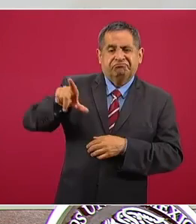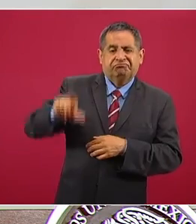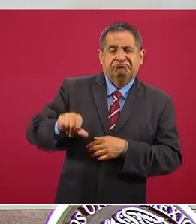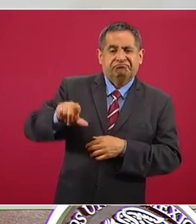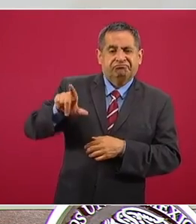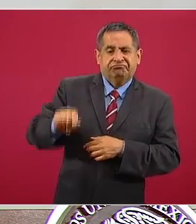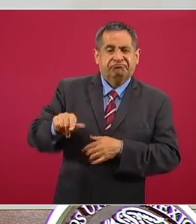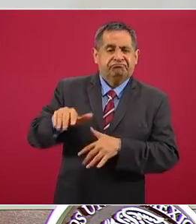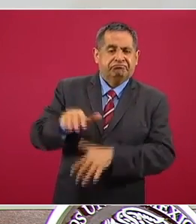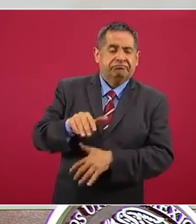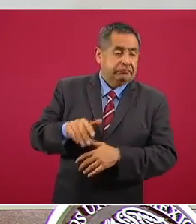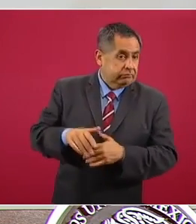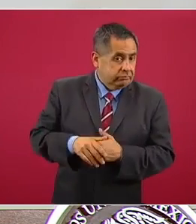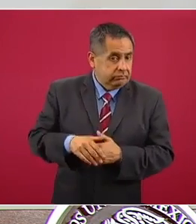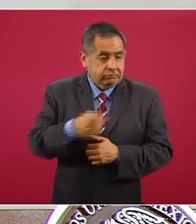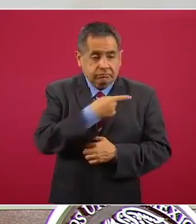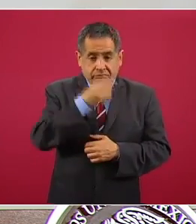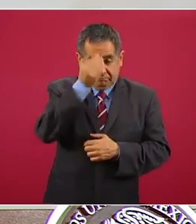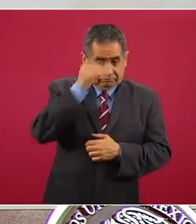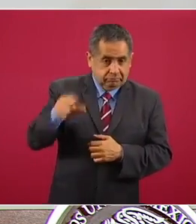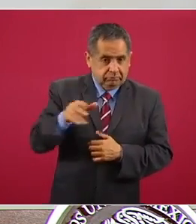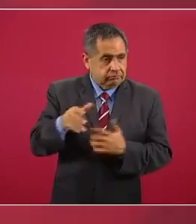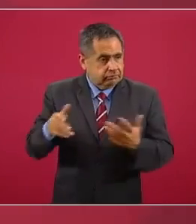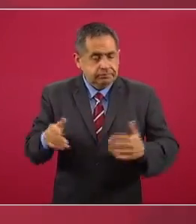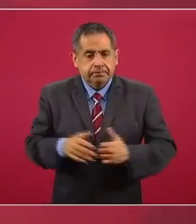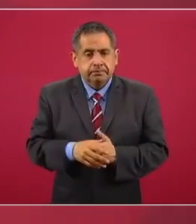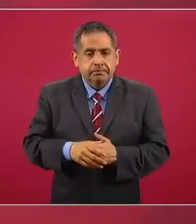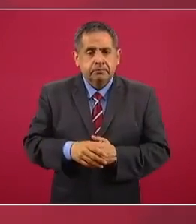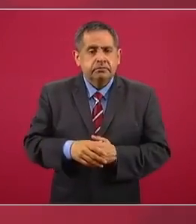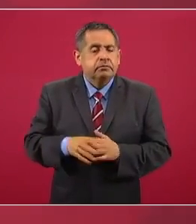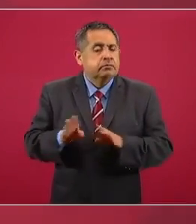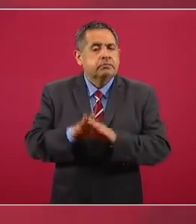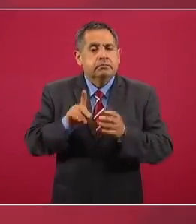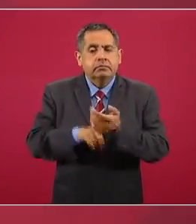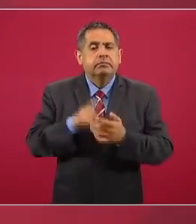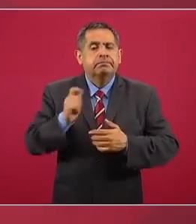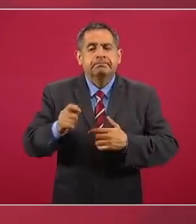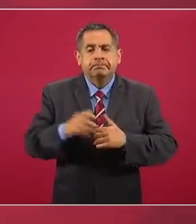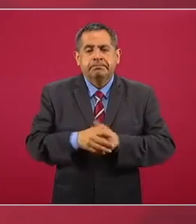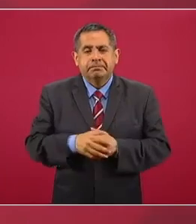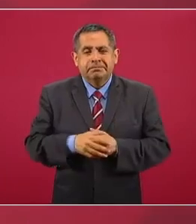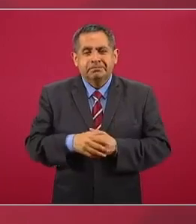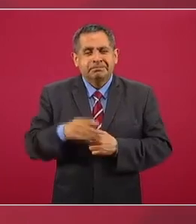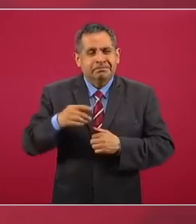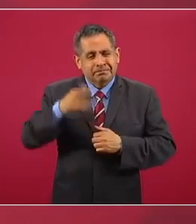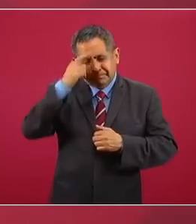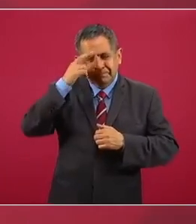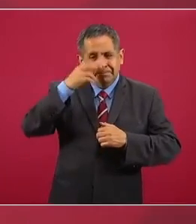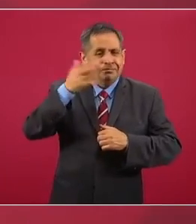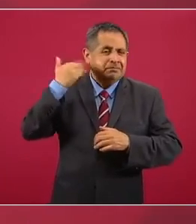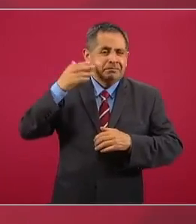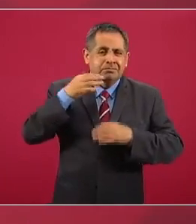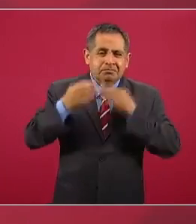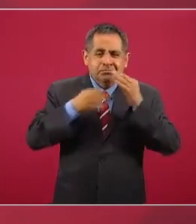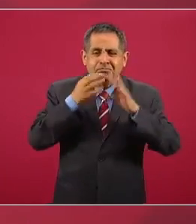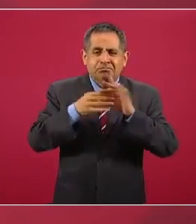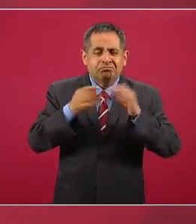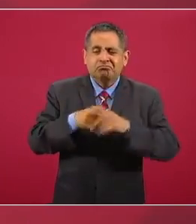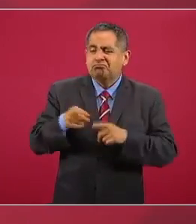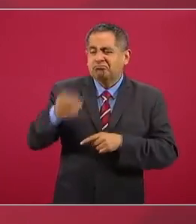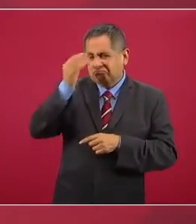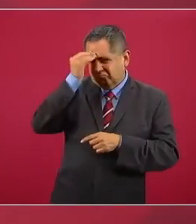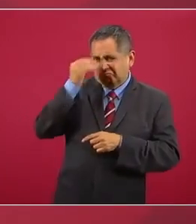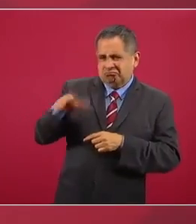la labor magisterial, al grado de que hubo toda una campaña de